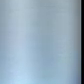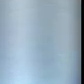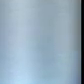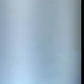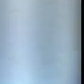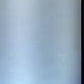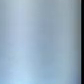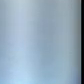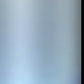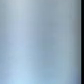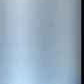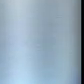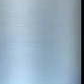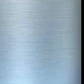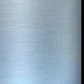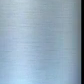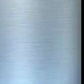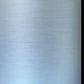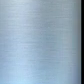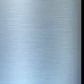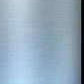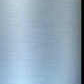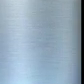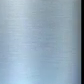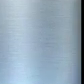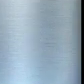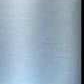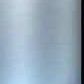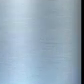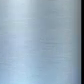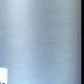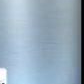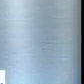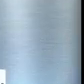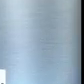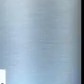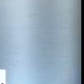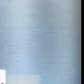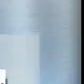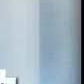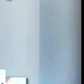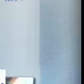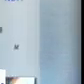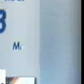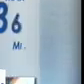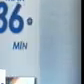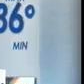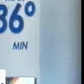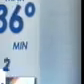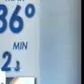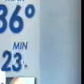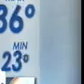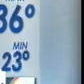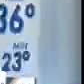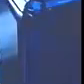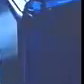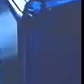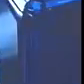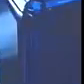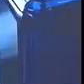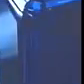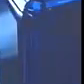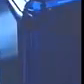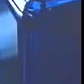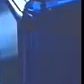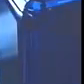una mínima de 22. Nos vamos ahora a la zona de oriente, donde la temperatura máxima alcanzará los 36 grados con una mínima de